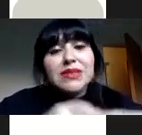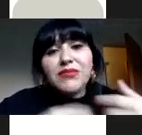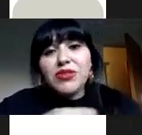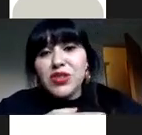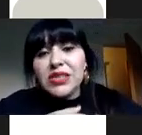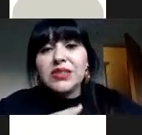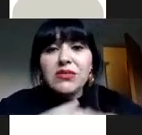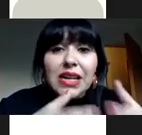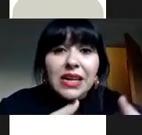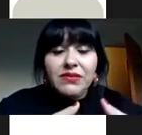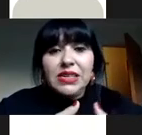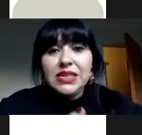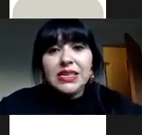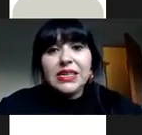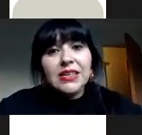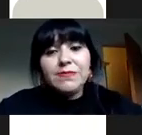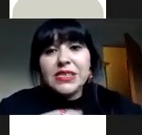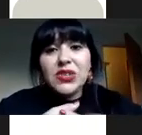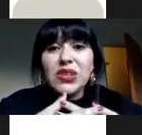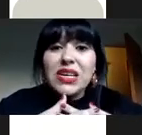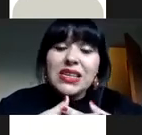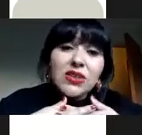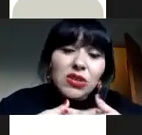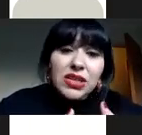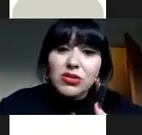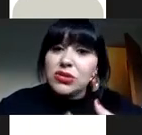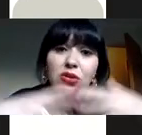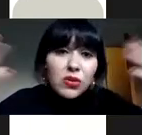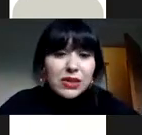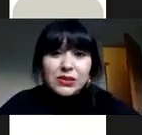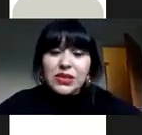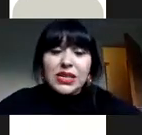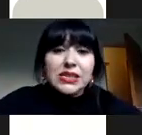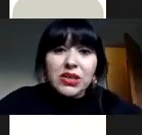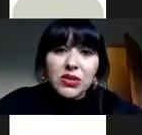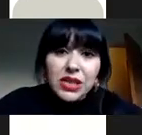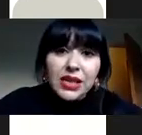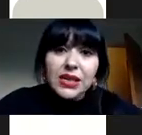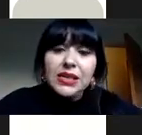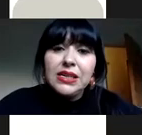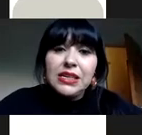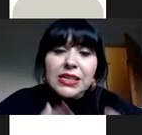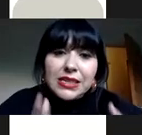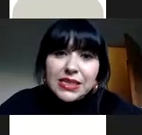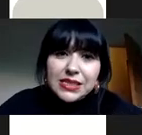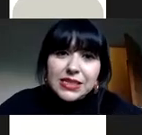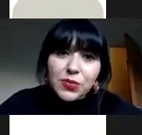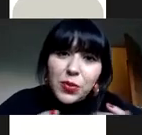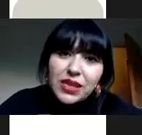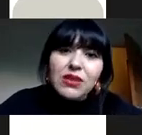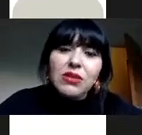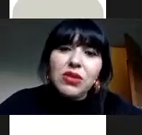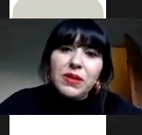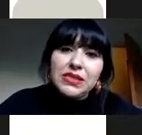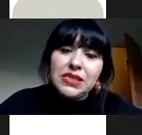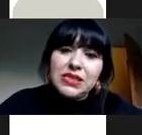me está funcionando hacer un live. Siento que hoy día la tecnología, con todos los elementos negativos que nos trae, nos puede